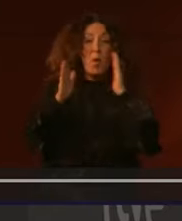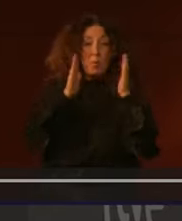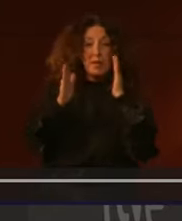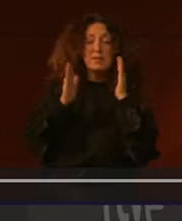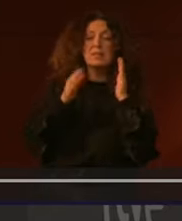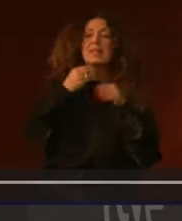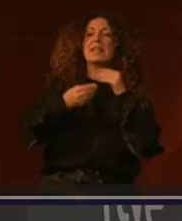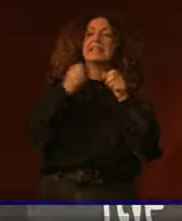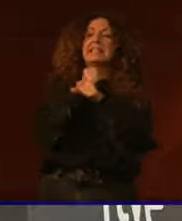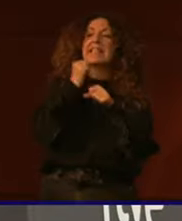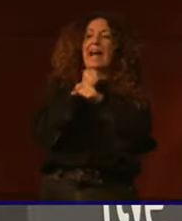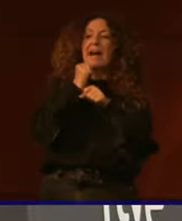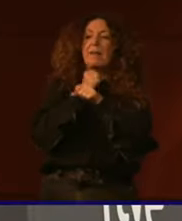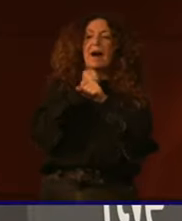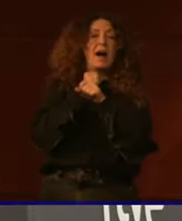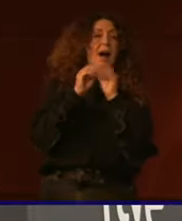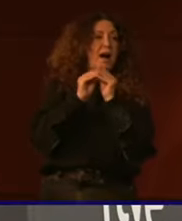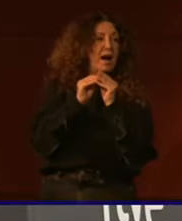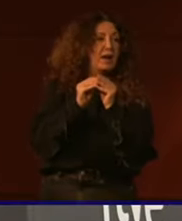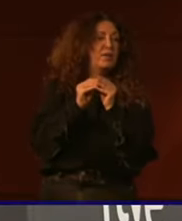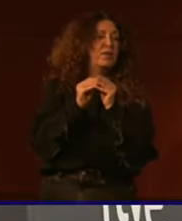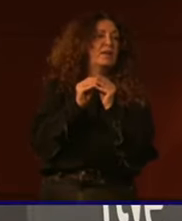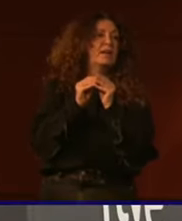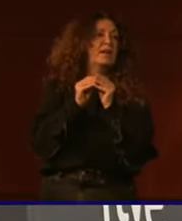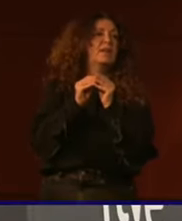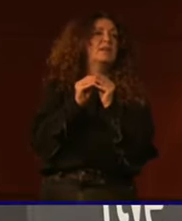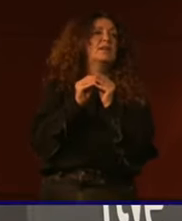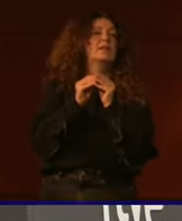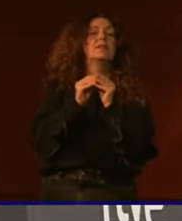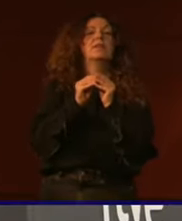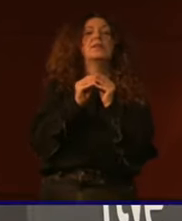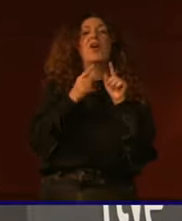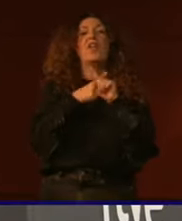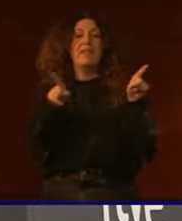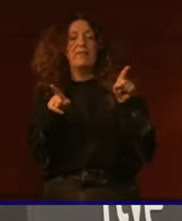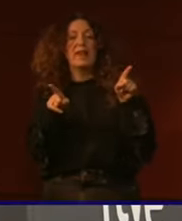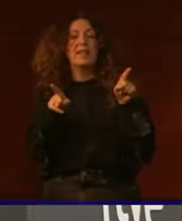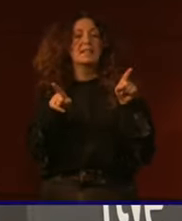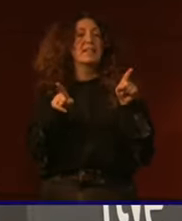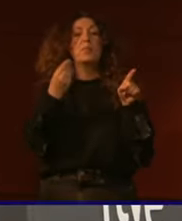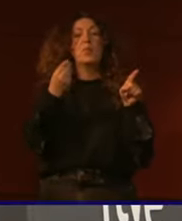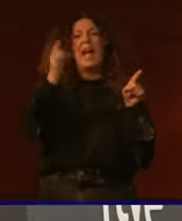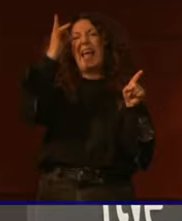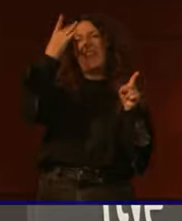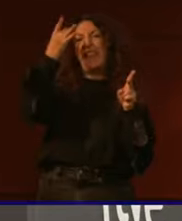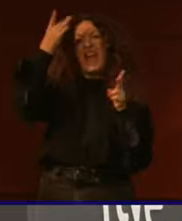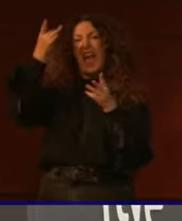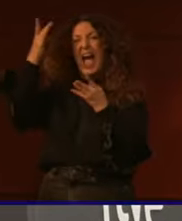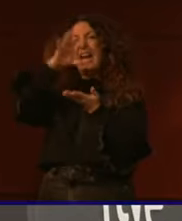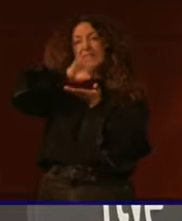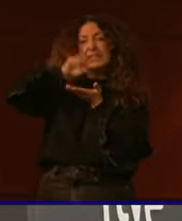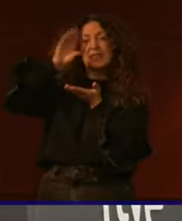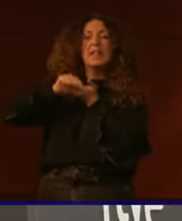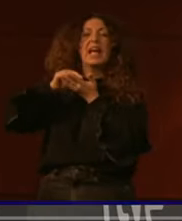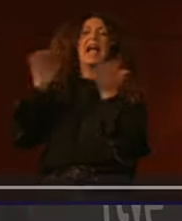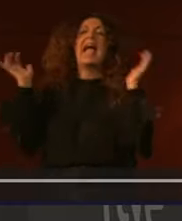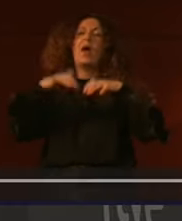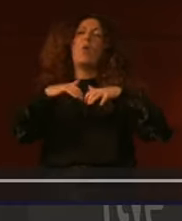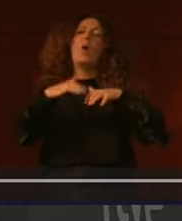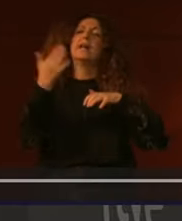un trabajo desarrollado diferente. Muchas de estas ideas se recogieron de un encuentro que hicimos en